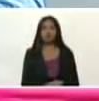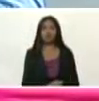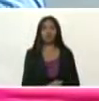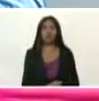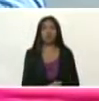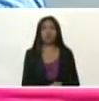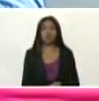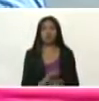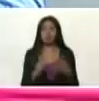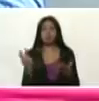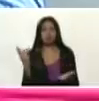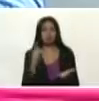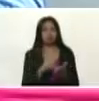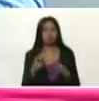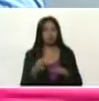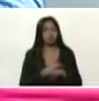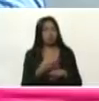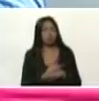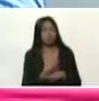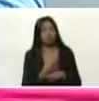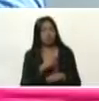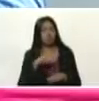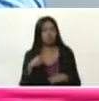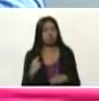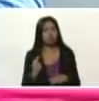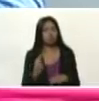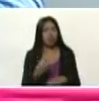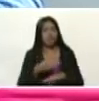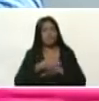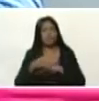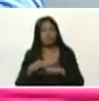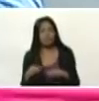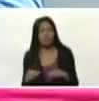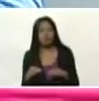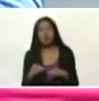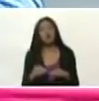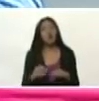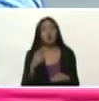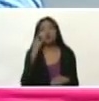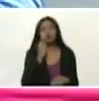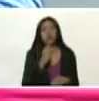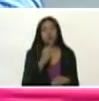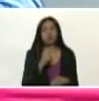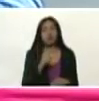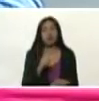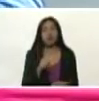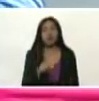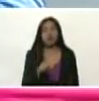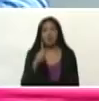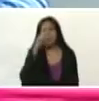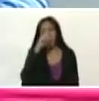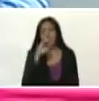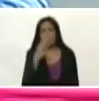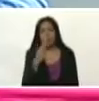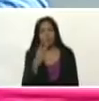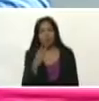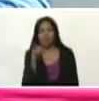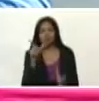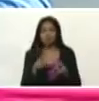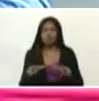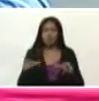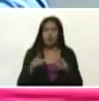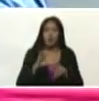cuando llegamos a la gobernación y al municipio Sucre, hace un par de años, esa redoma,